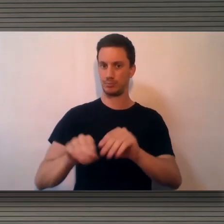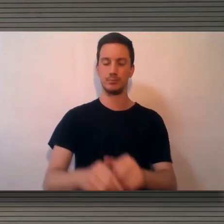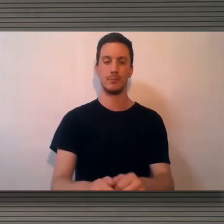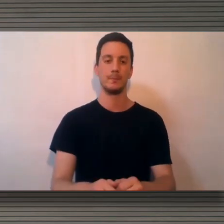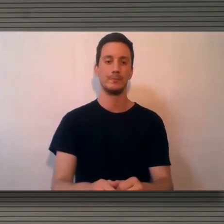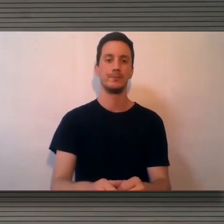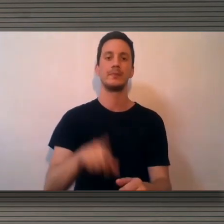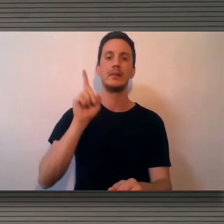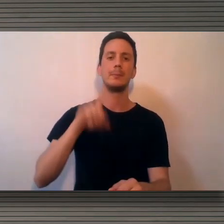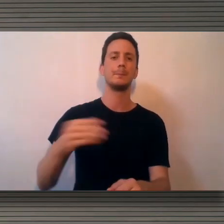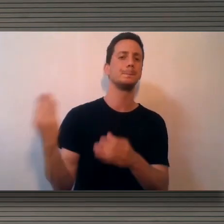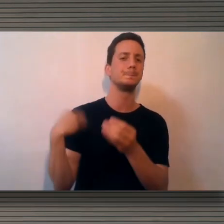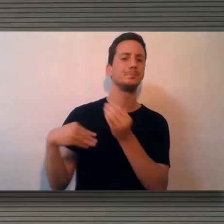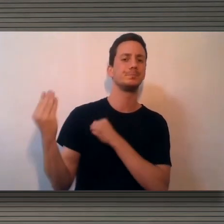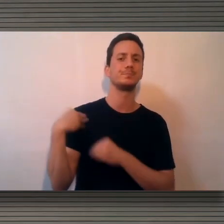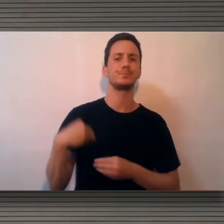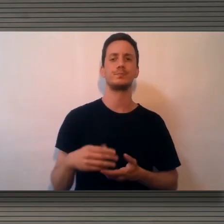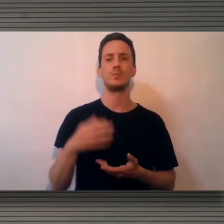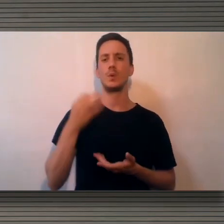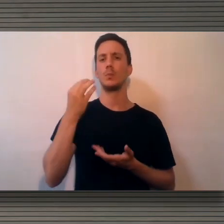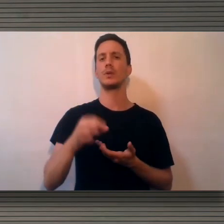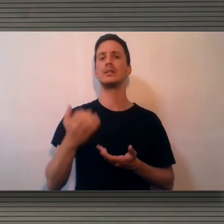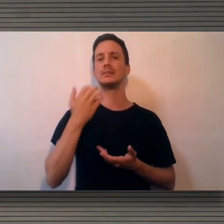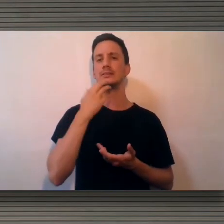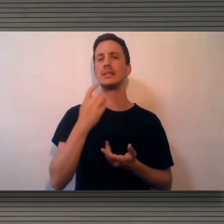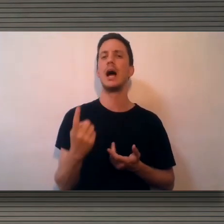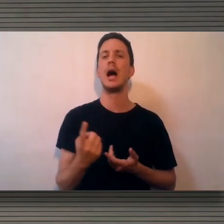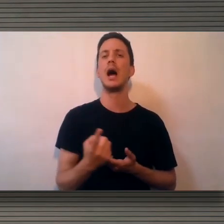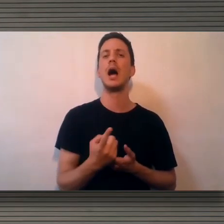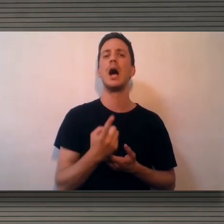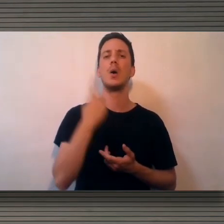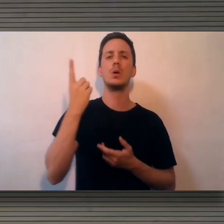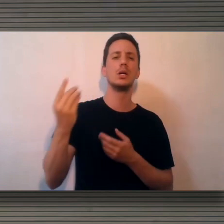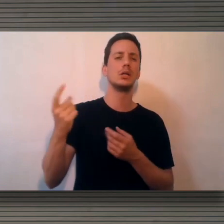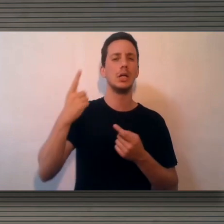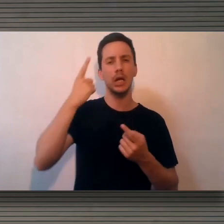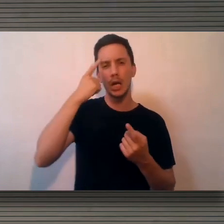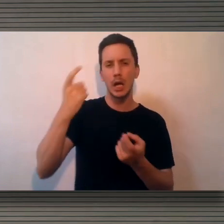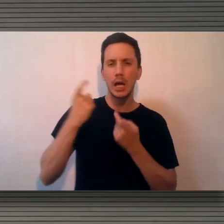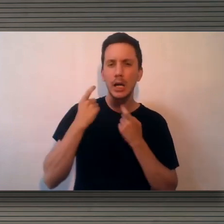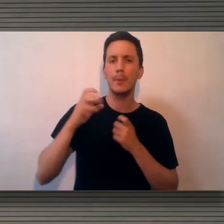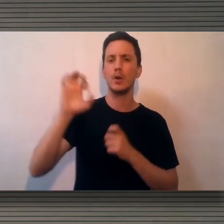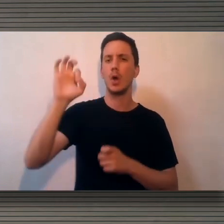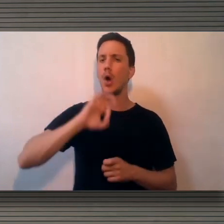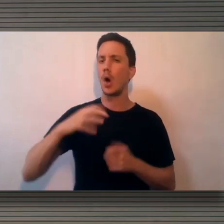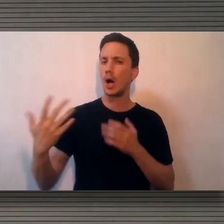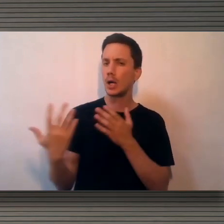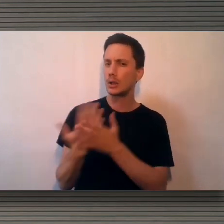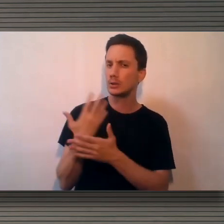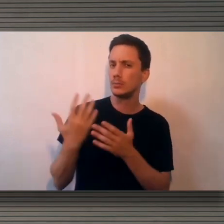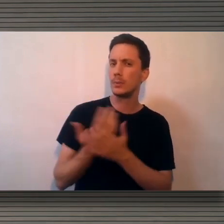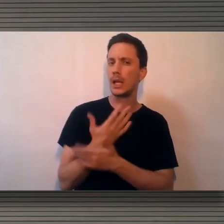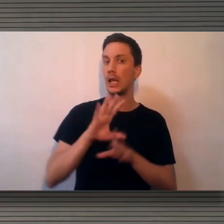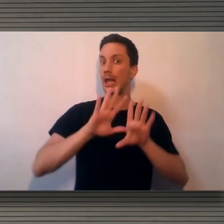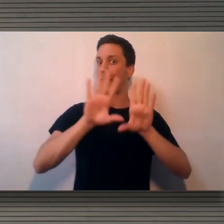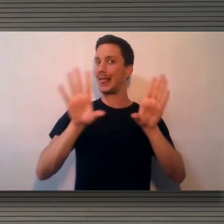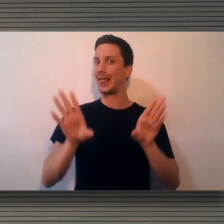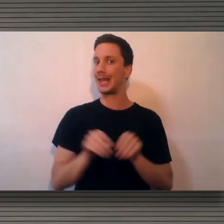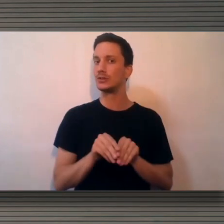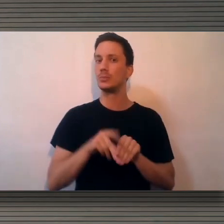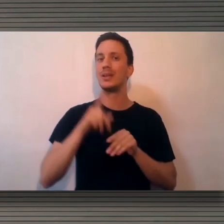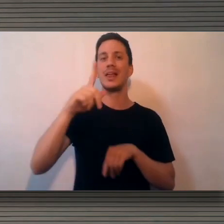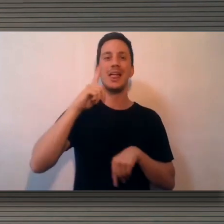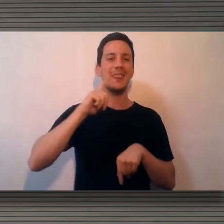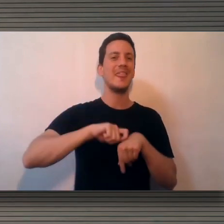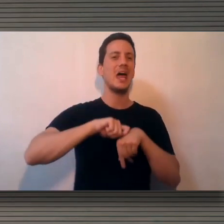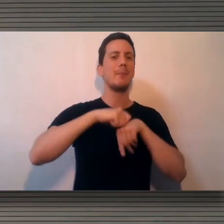También nos preguntan aquí si podrías aportar alguna recomendación y alguna explicación resumida sobre la dermatitis del